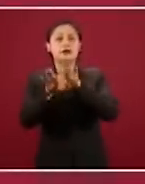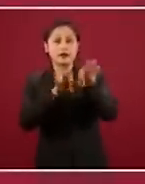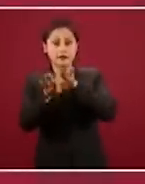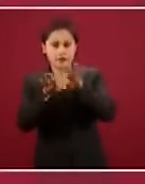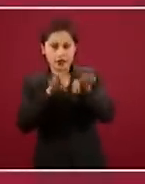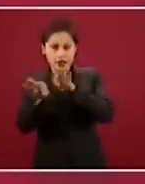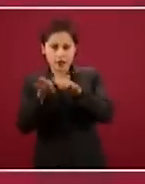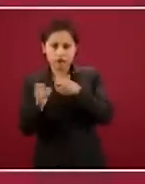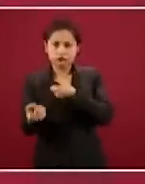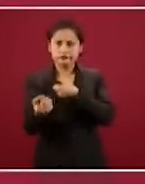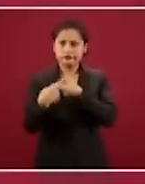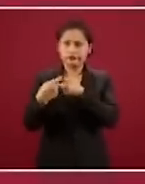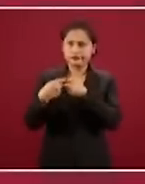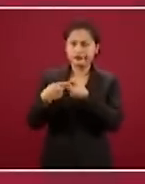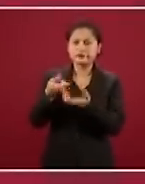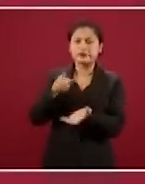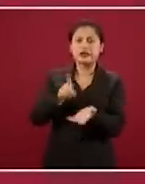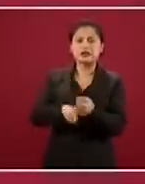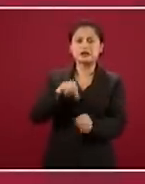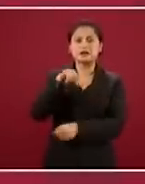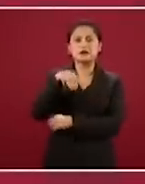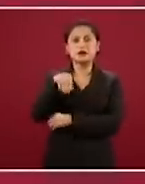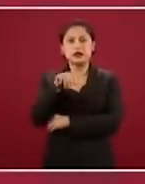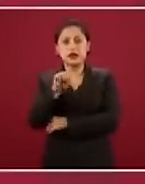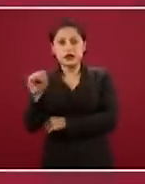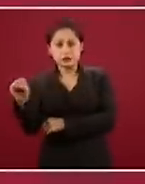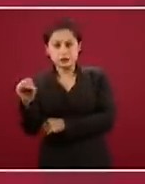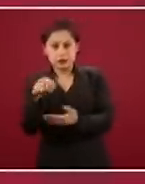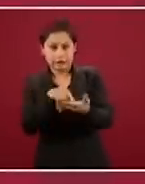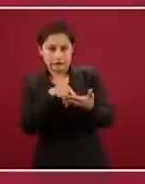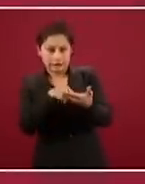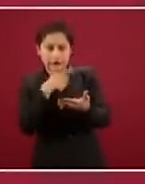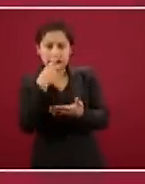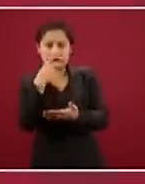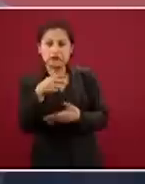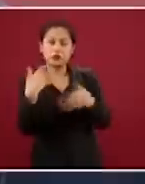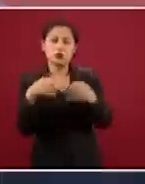Social. Hay un dato importante: